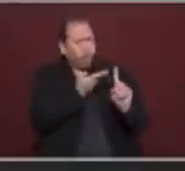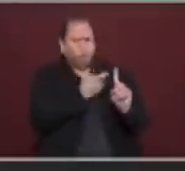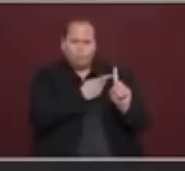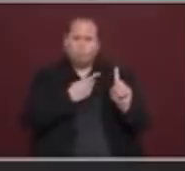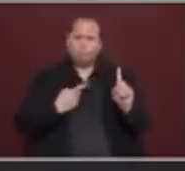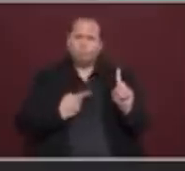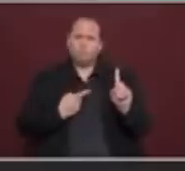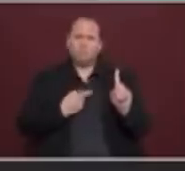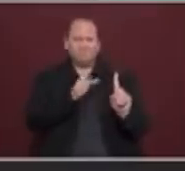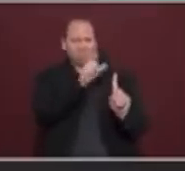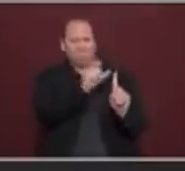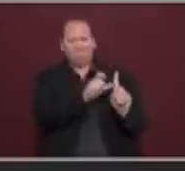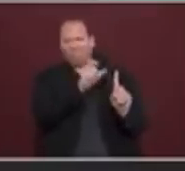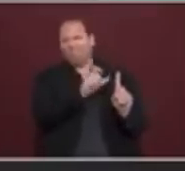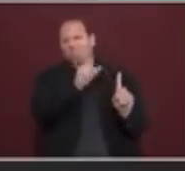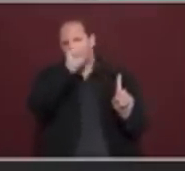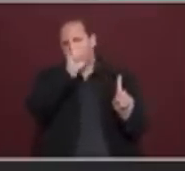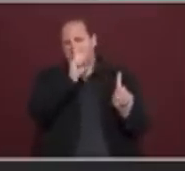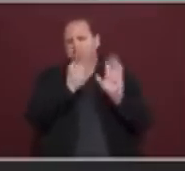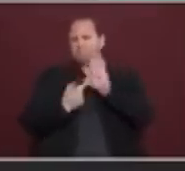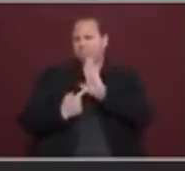eso es básicamente